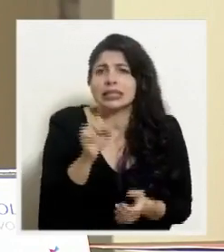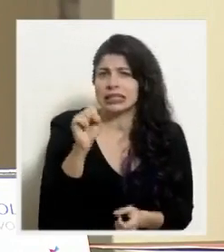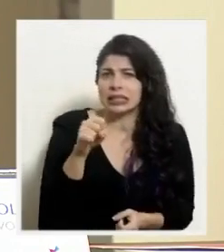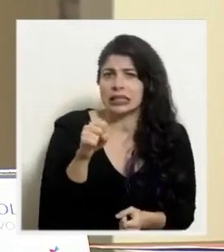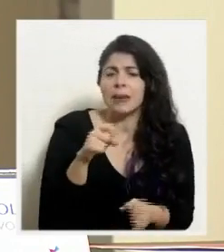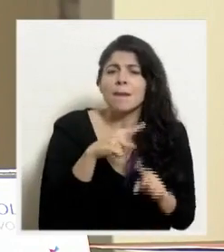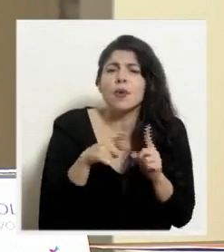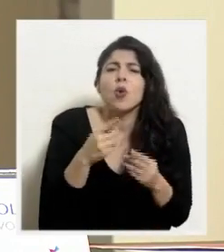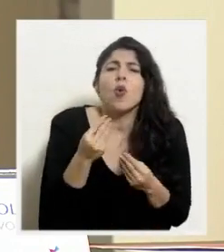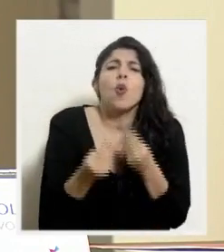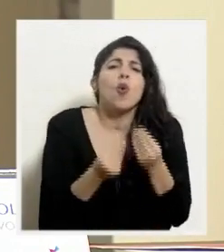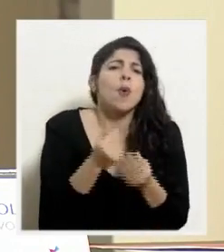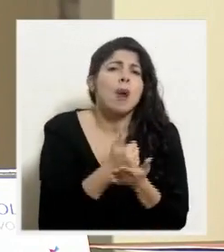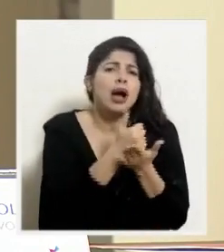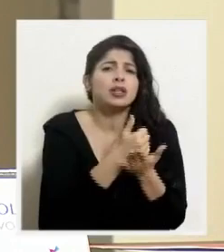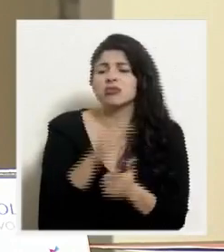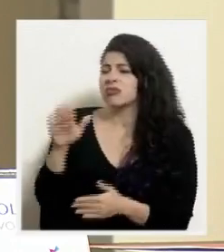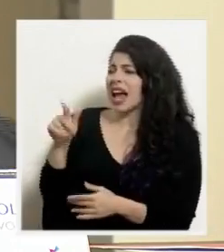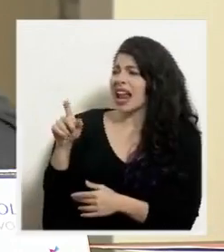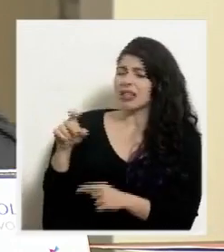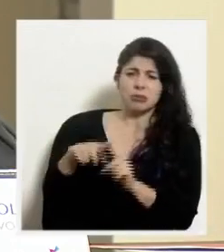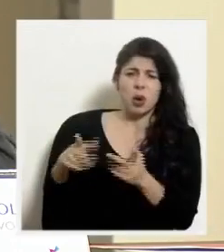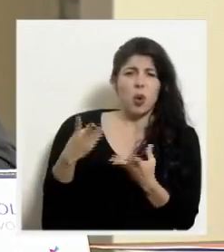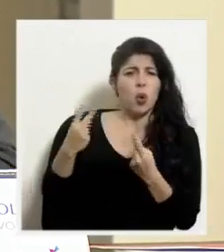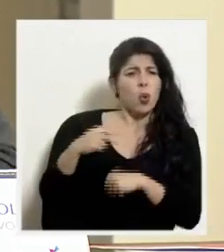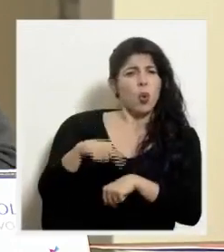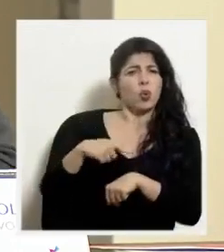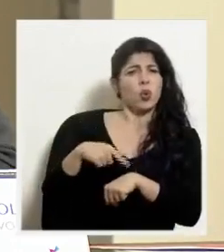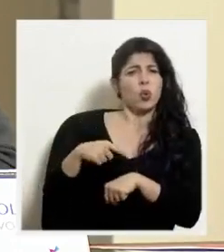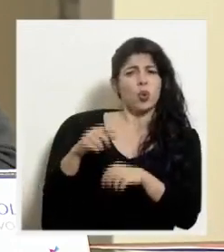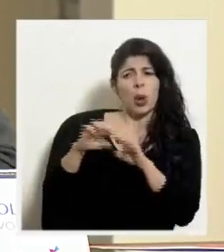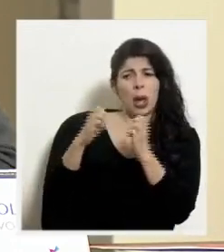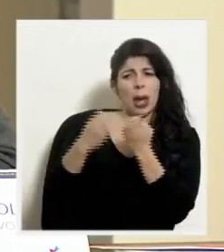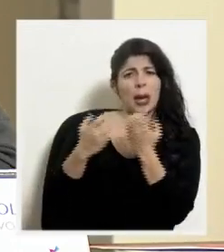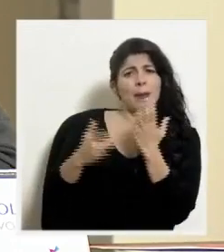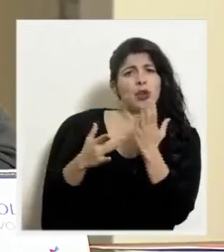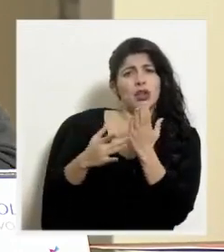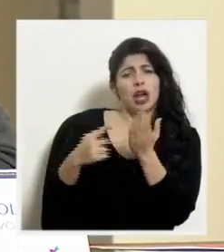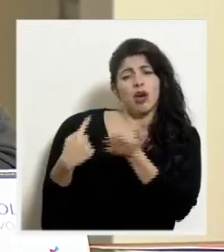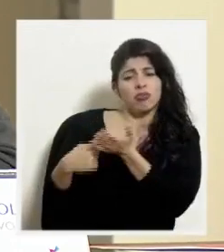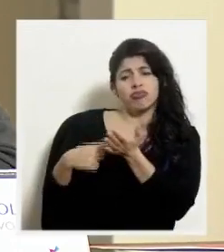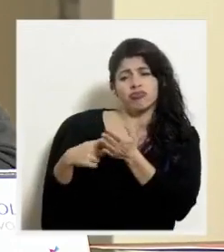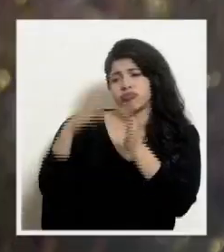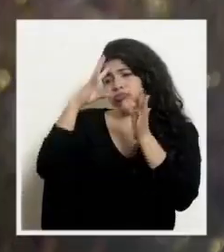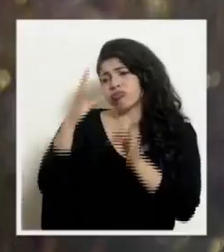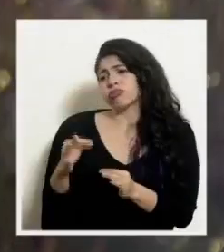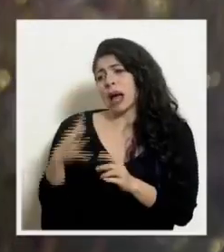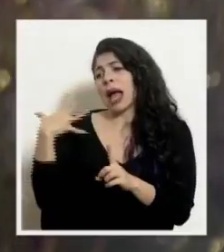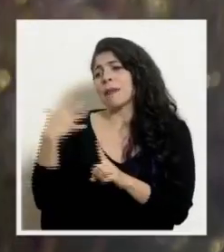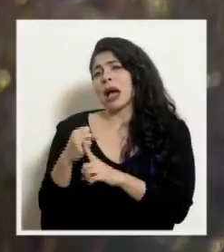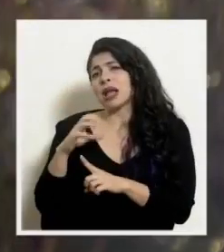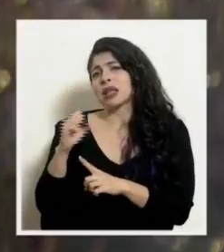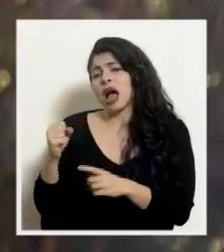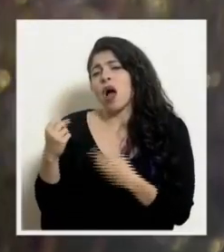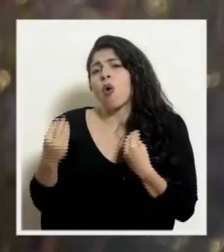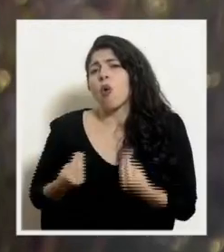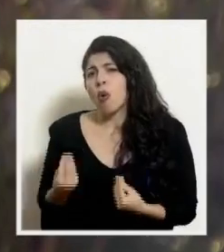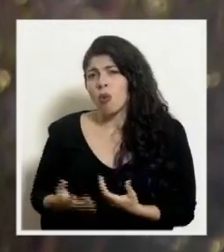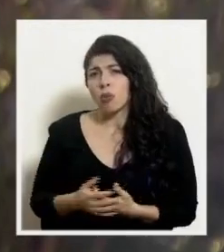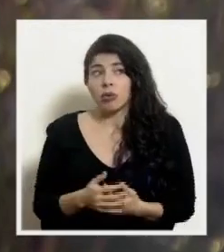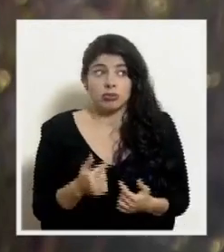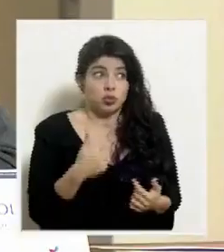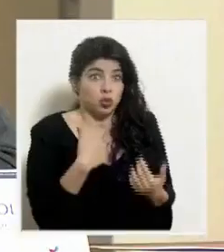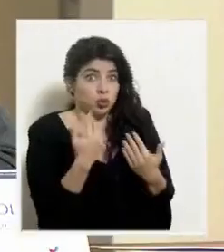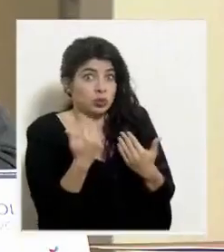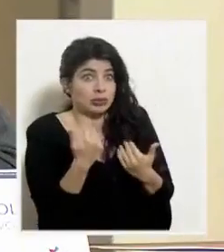¿cómo podemos ayudar? Don Alex, ¿y cuánto podría tardar ese equipo técnico en determinar cuál es el impacto que tiene en este momento la Caja? Yo